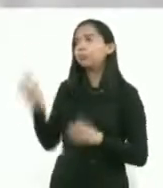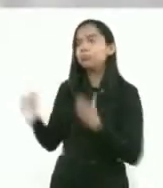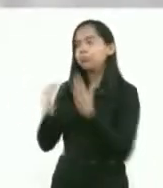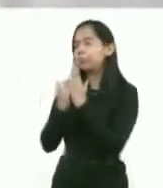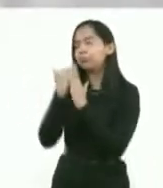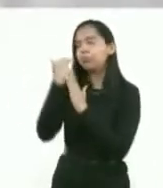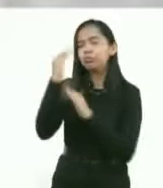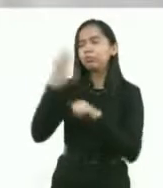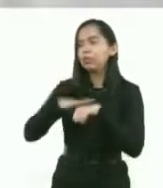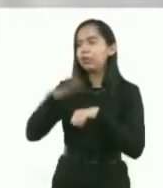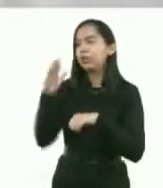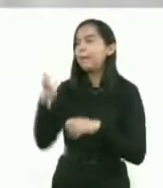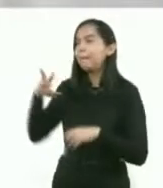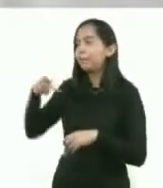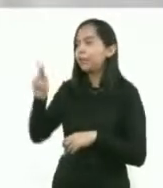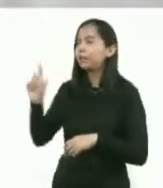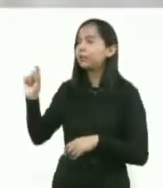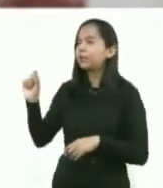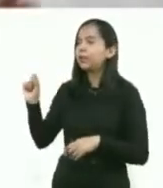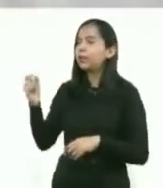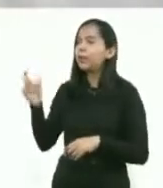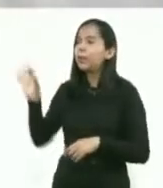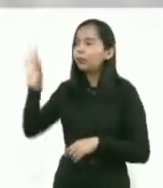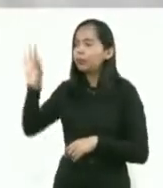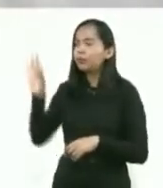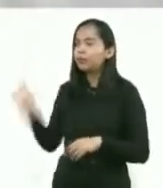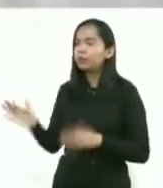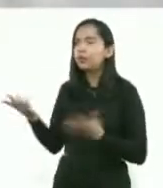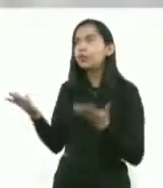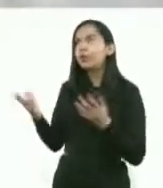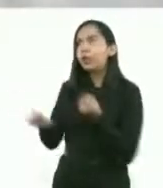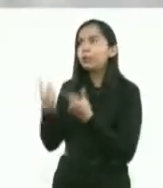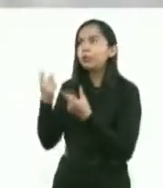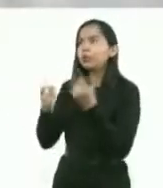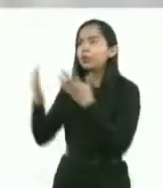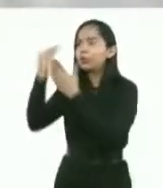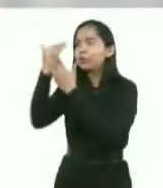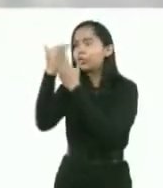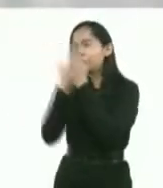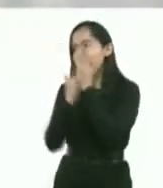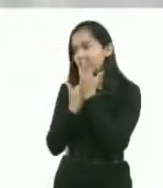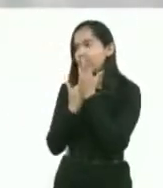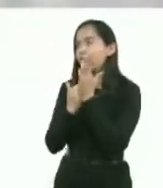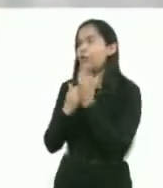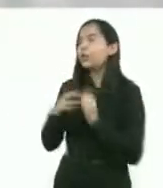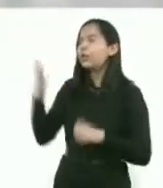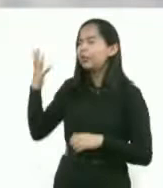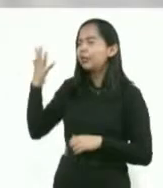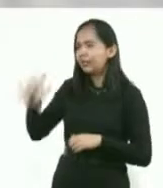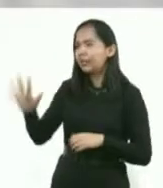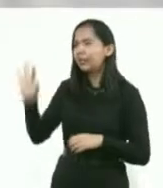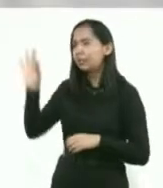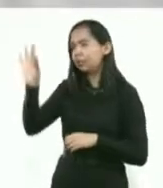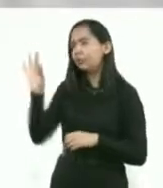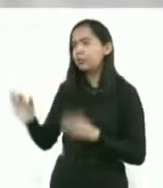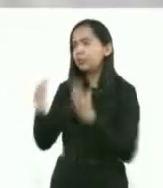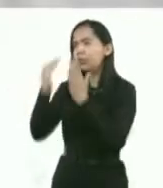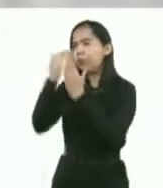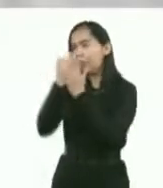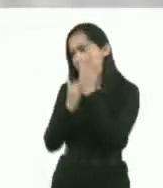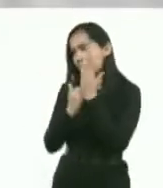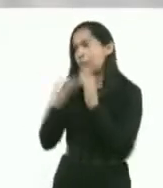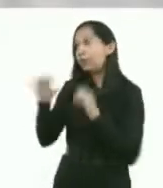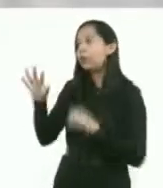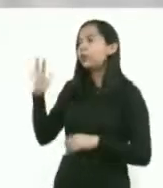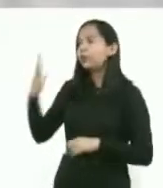20% no, son un 10% que está por abajo y un 10% que está por arriba. Eso se cumple